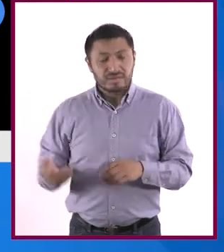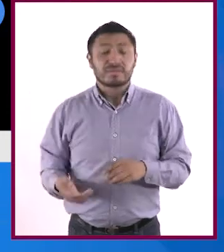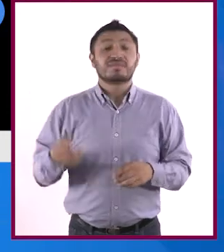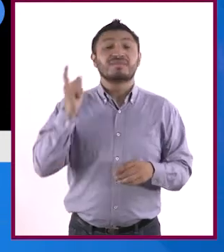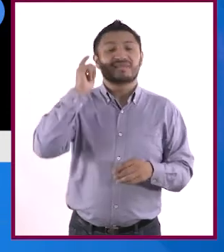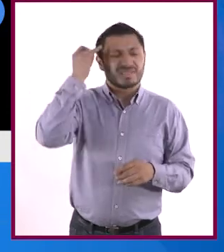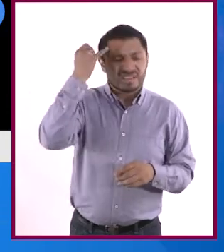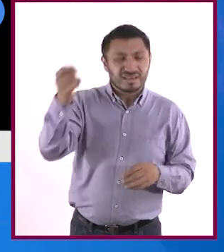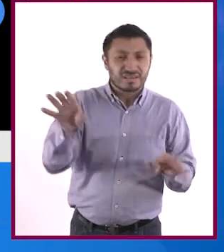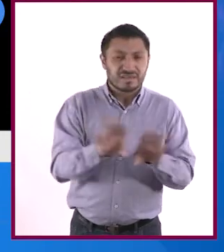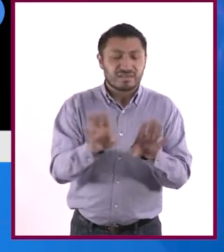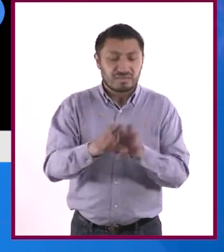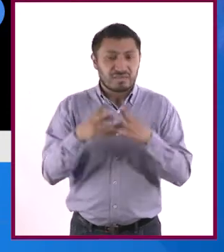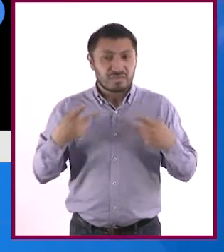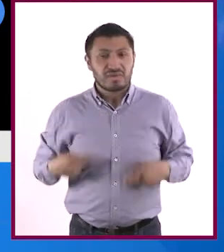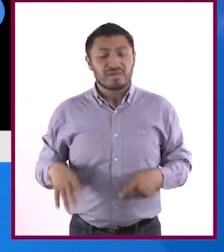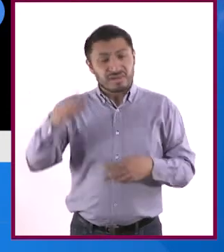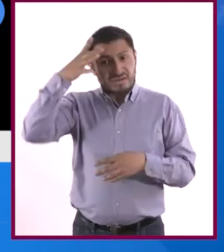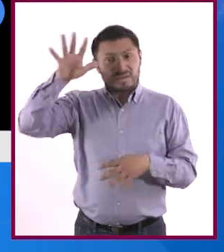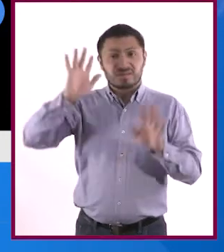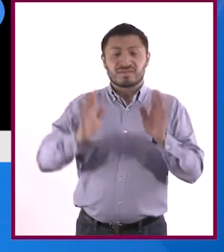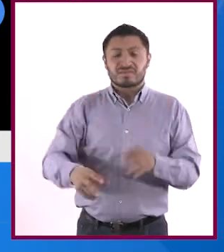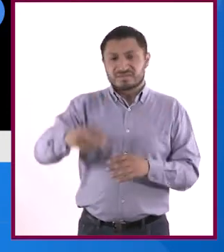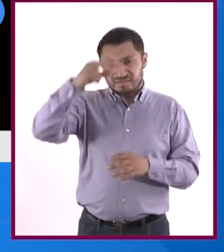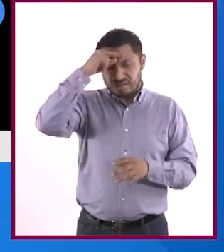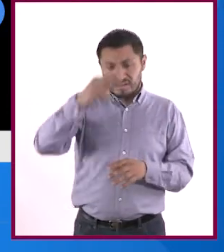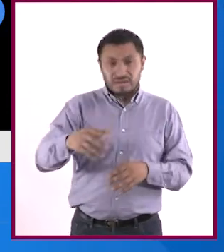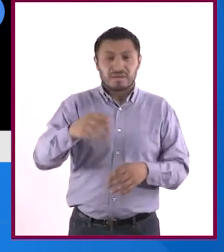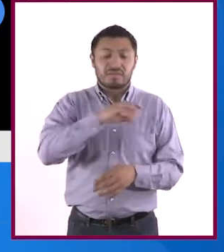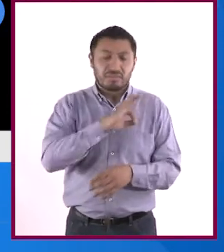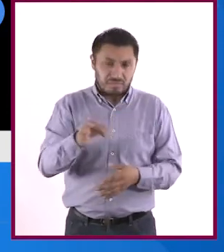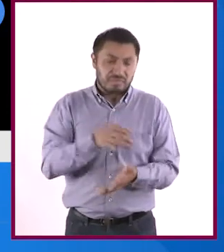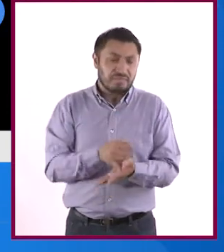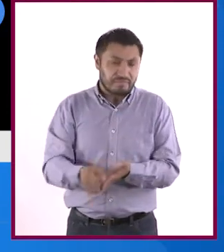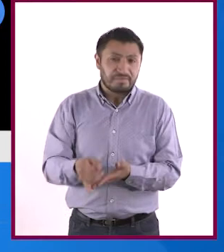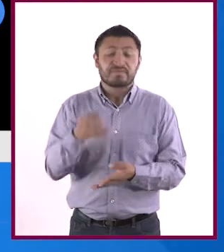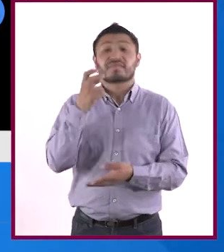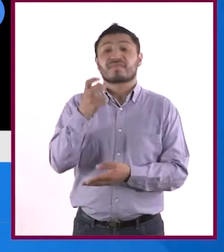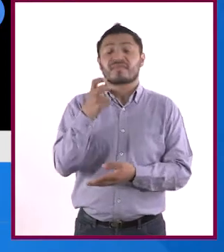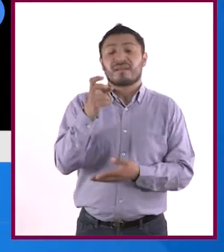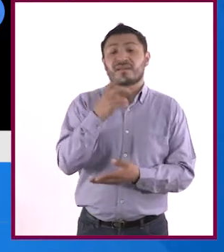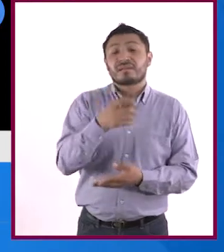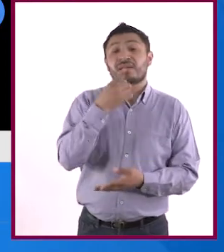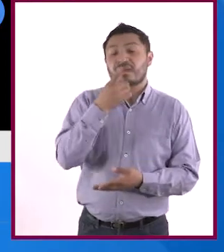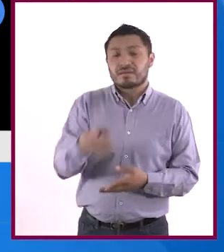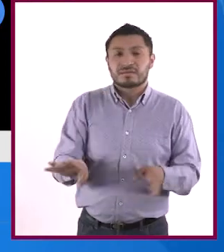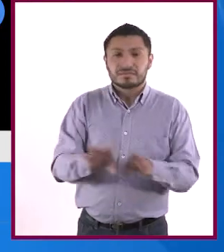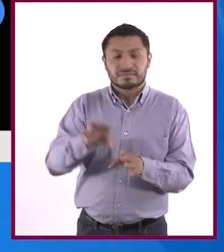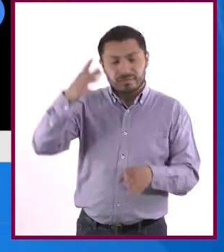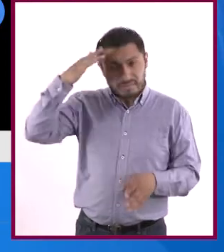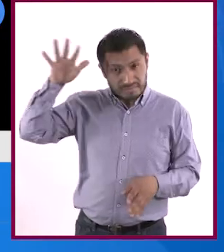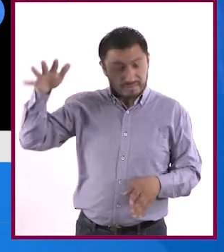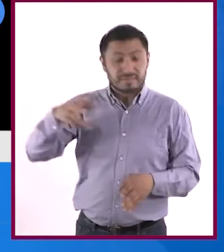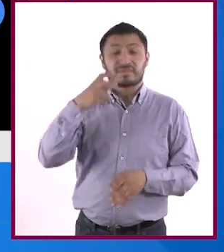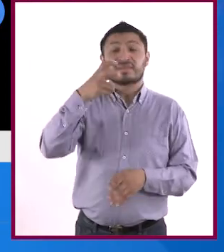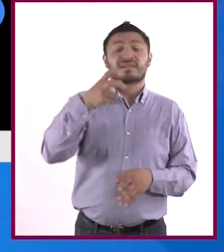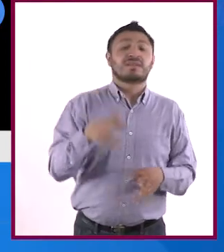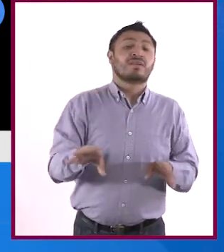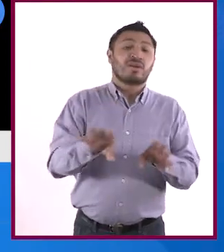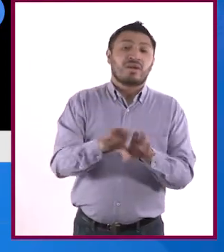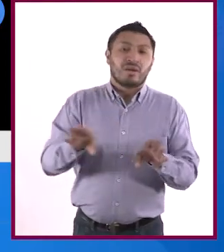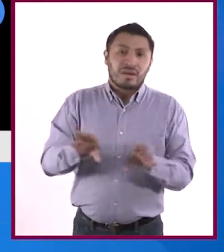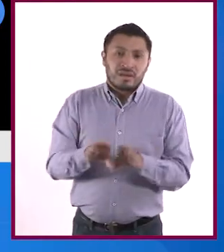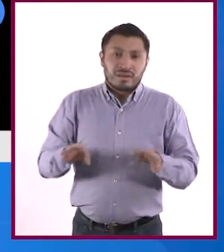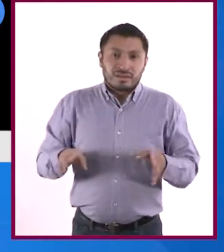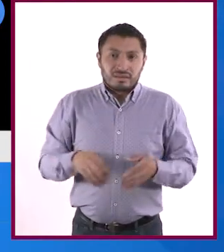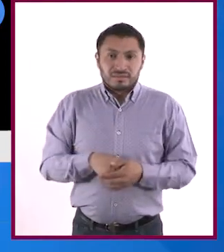las personas adultas ya tienen madurez y capacidad para decidir. Podemos decir que el adultocentrismo es esta, digamos, situación